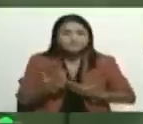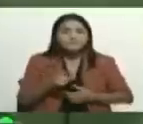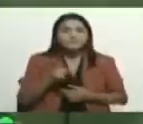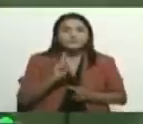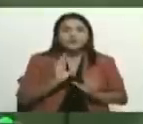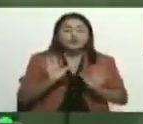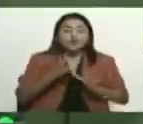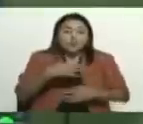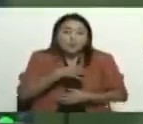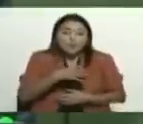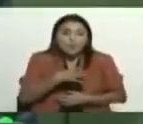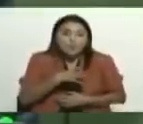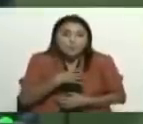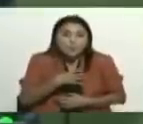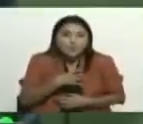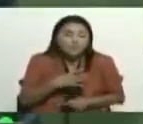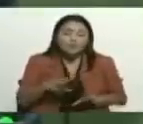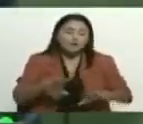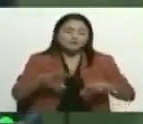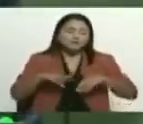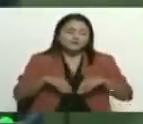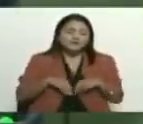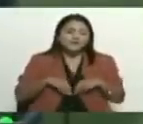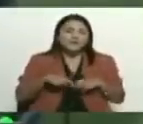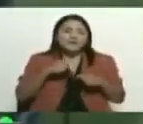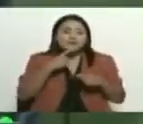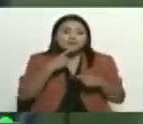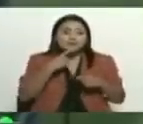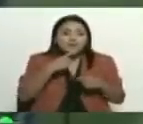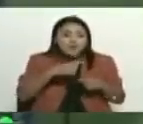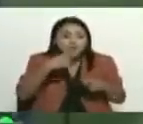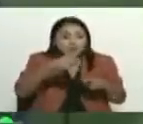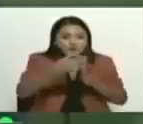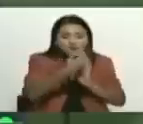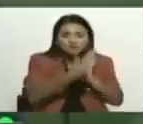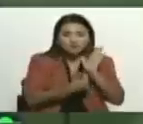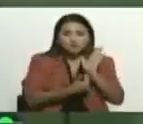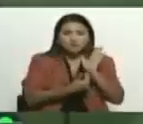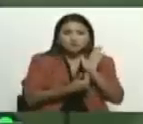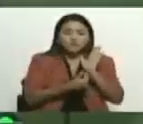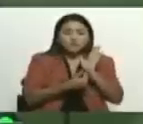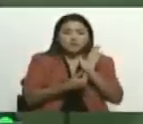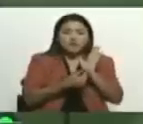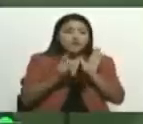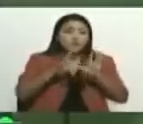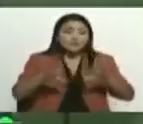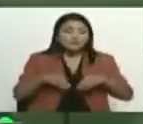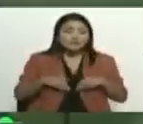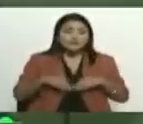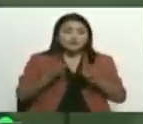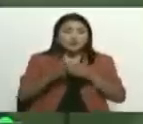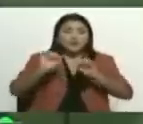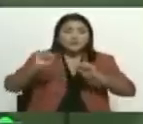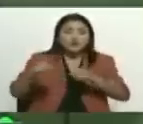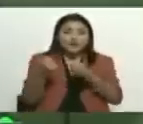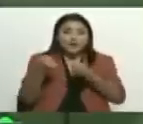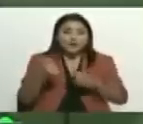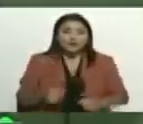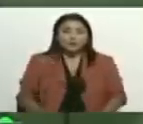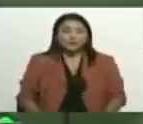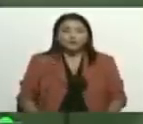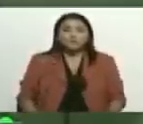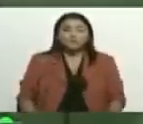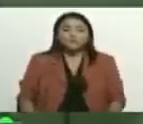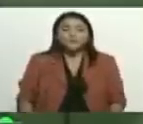no podemos endosar ninguna declaración que ignore u omita esta cuestión trascendental para la vida y existencia